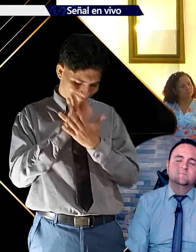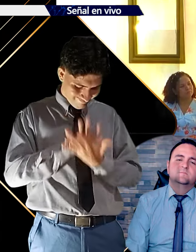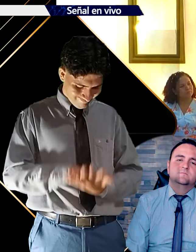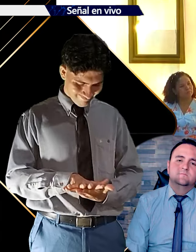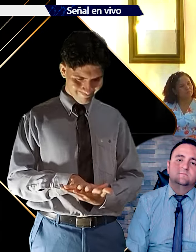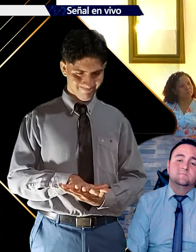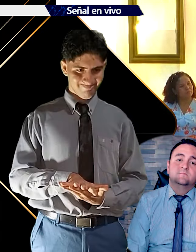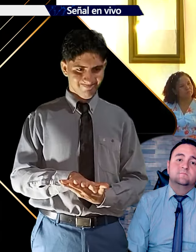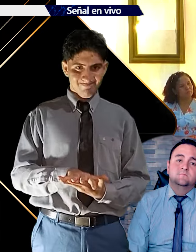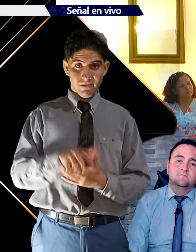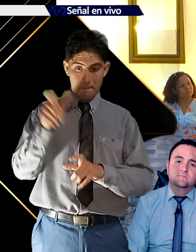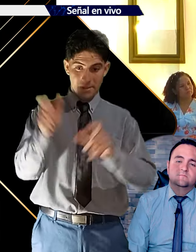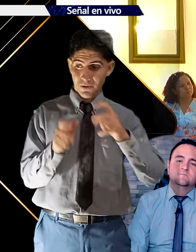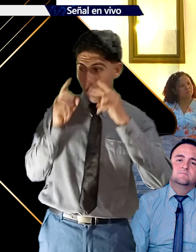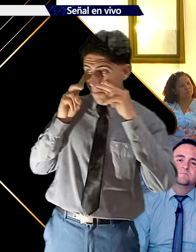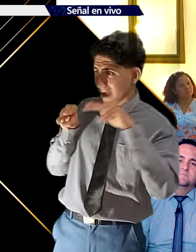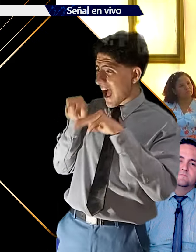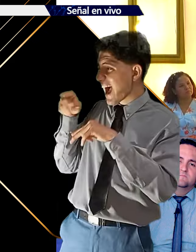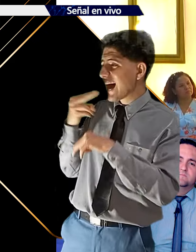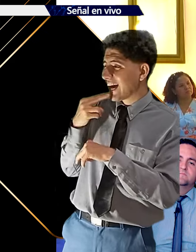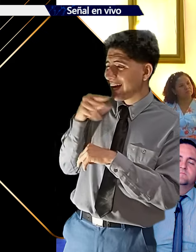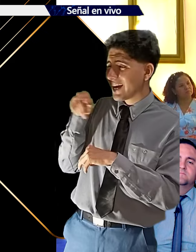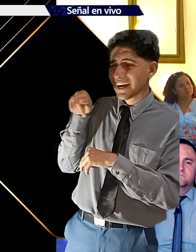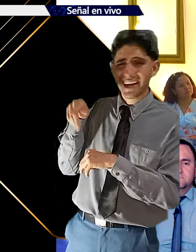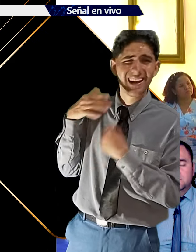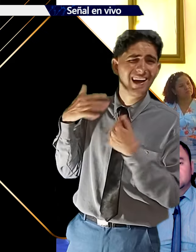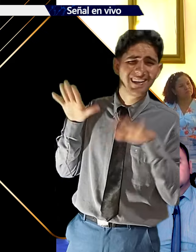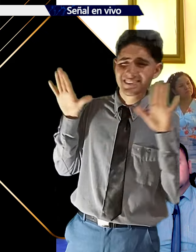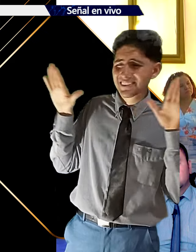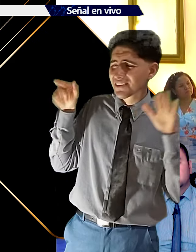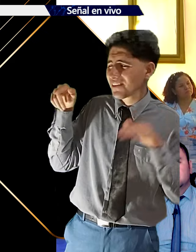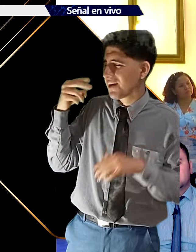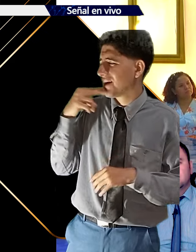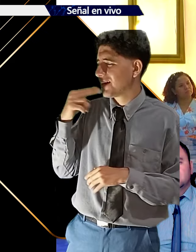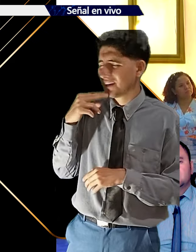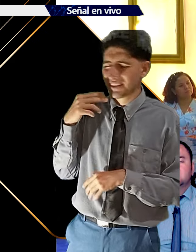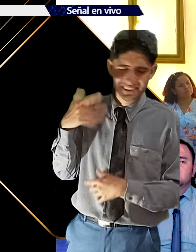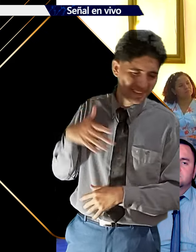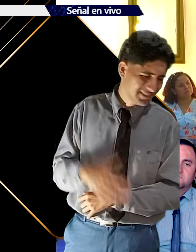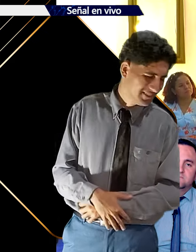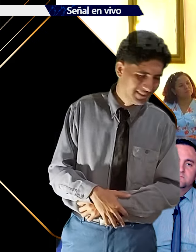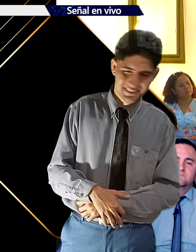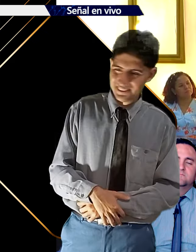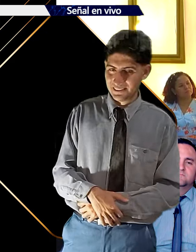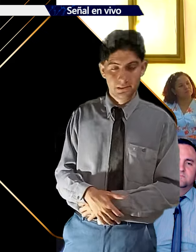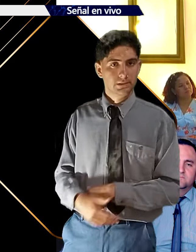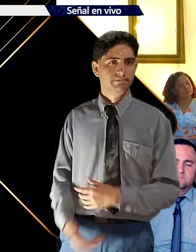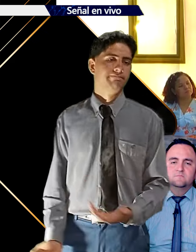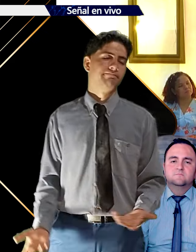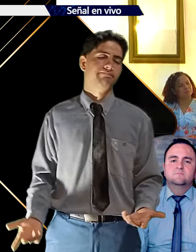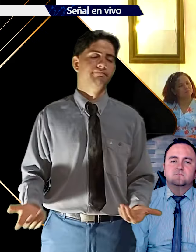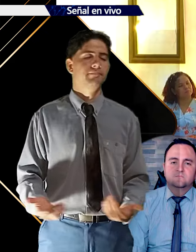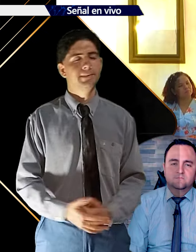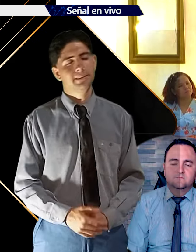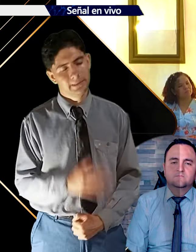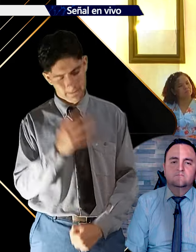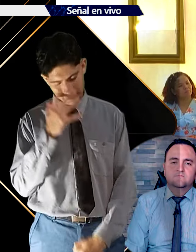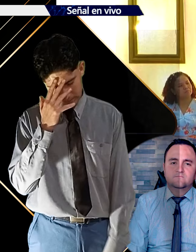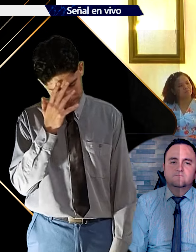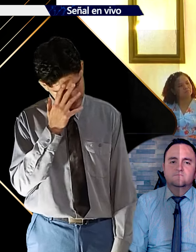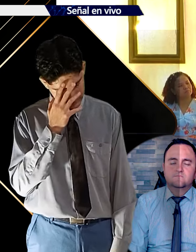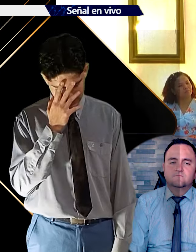fue pisoteada y terminó siendo la burla de todos los filisteos. Y qué